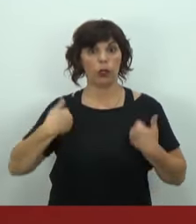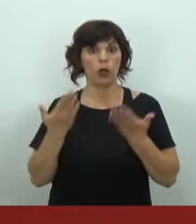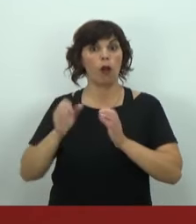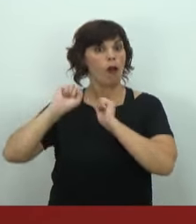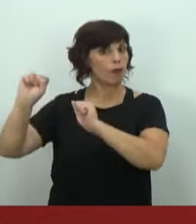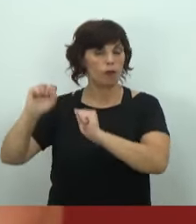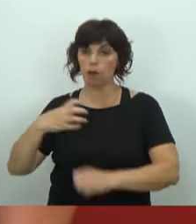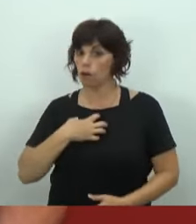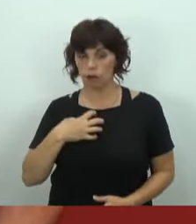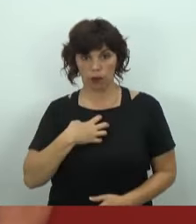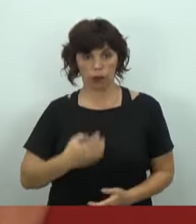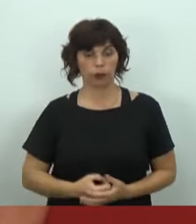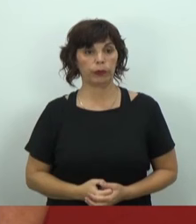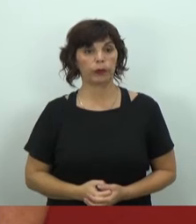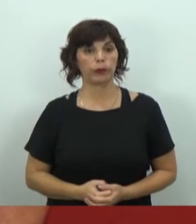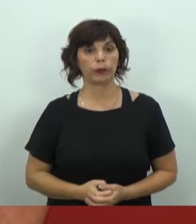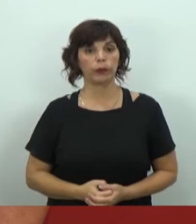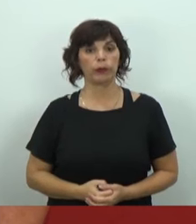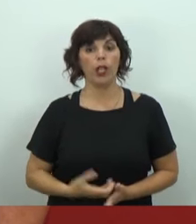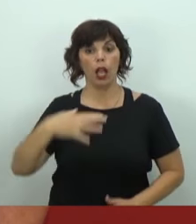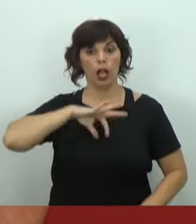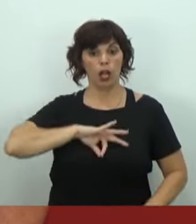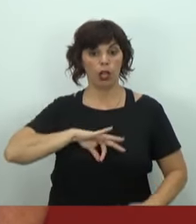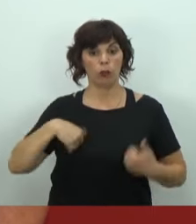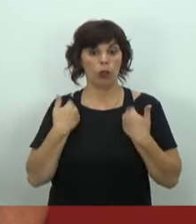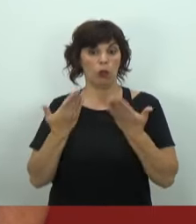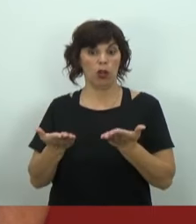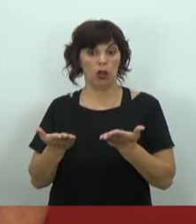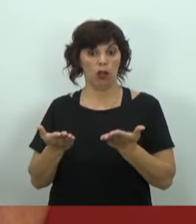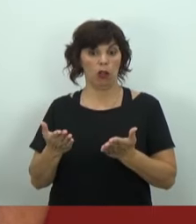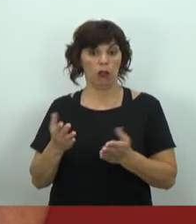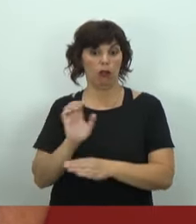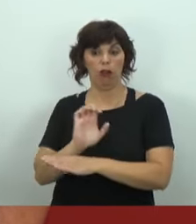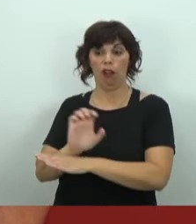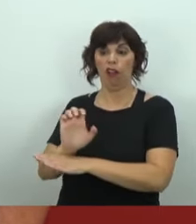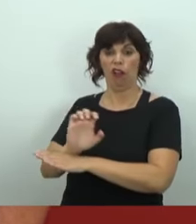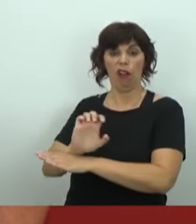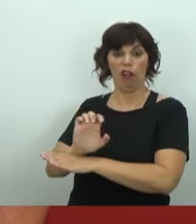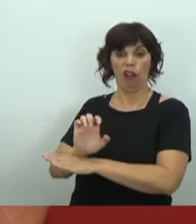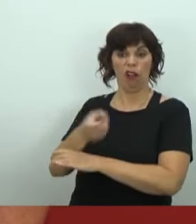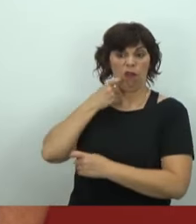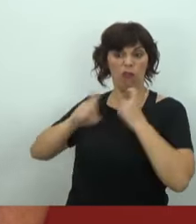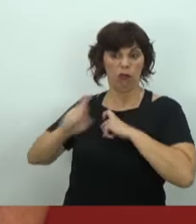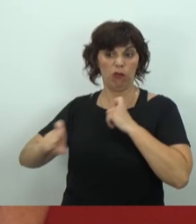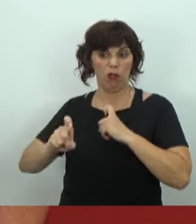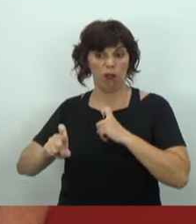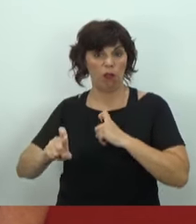traducciones dicen insultar, despreciar al Espíritu de la Gracia.